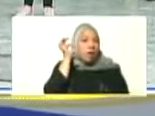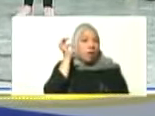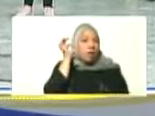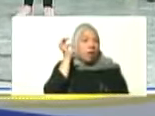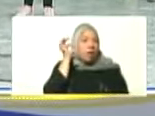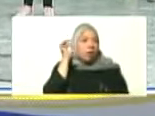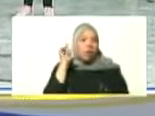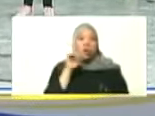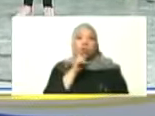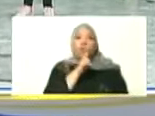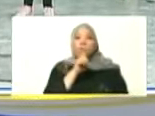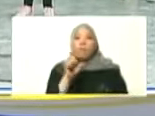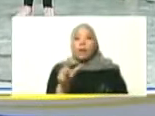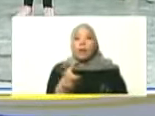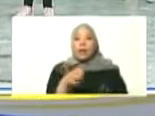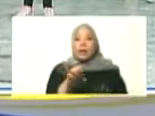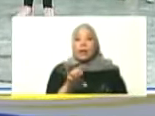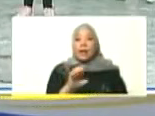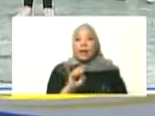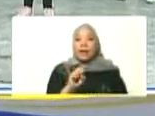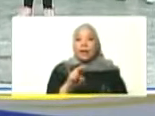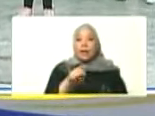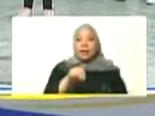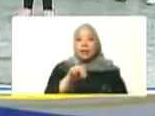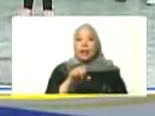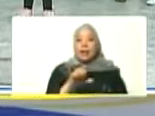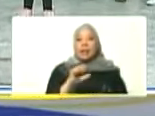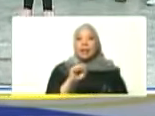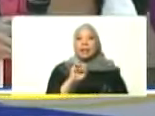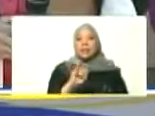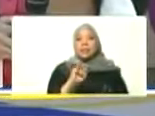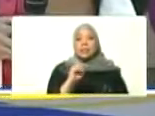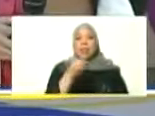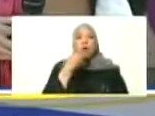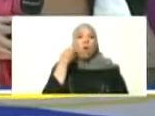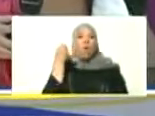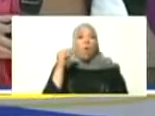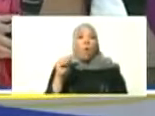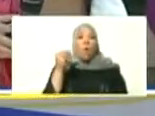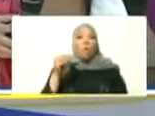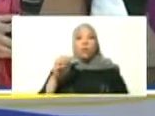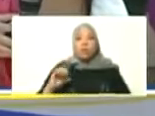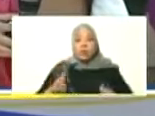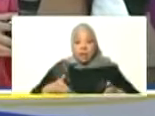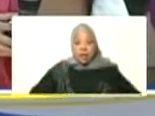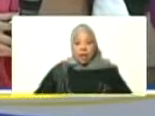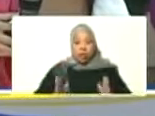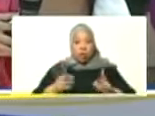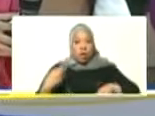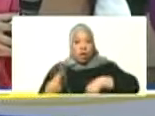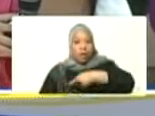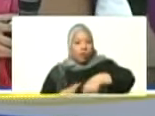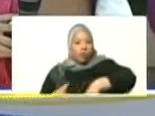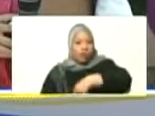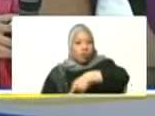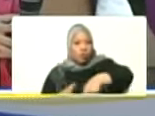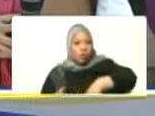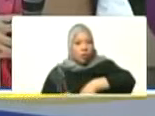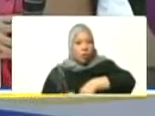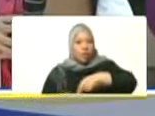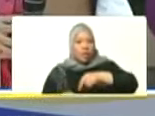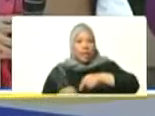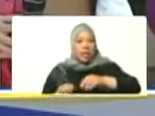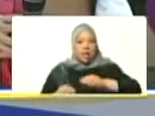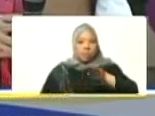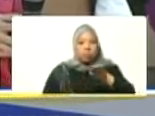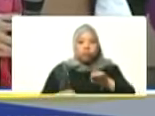Génesis Martínez, una muchacha, pues, nacida en revolución, criada y crecida